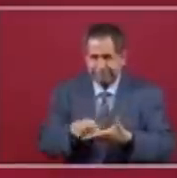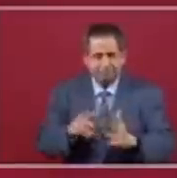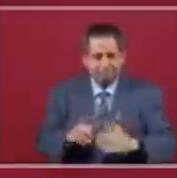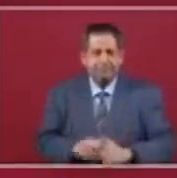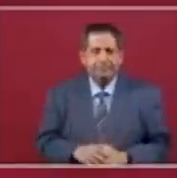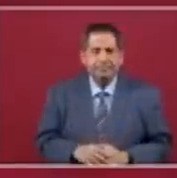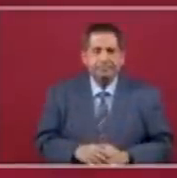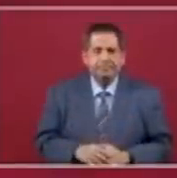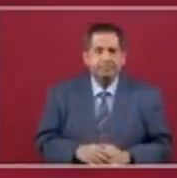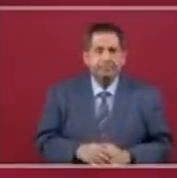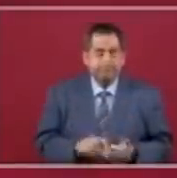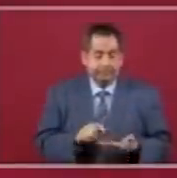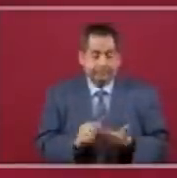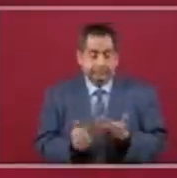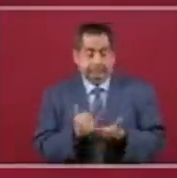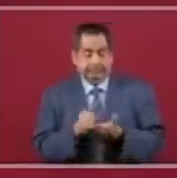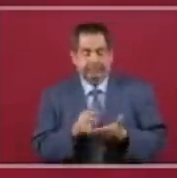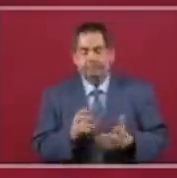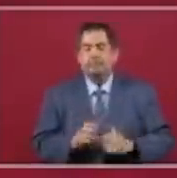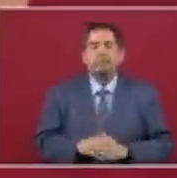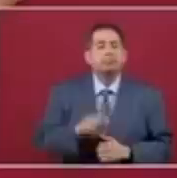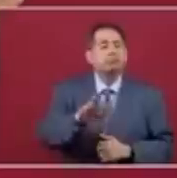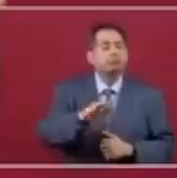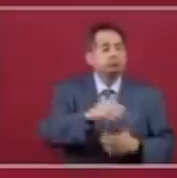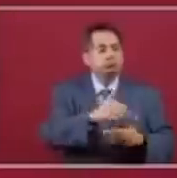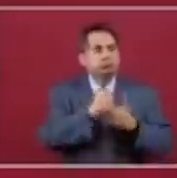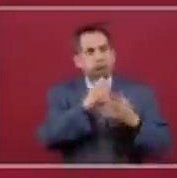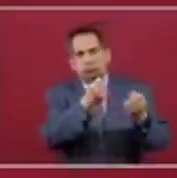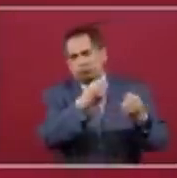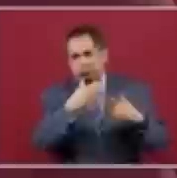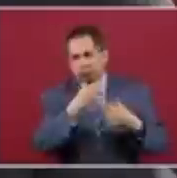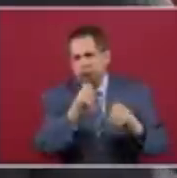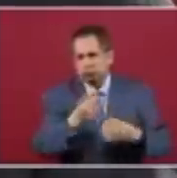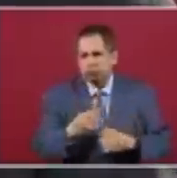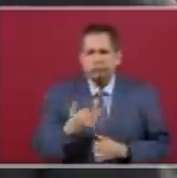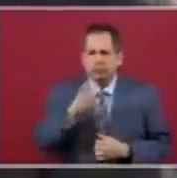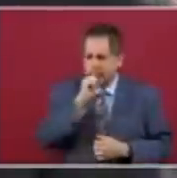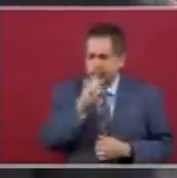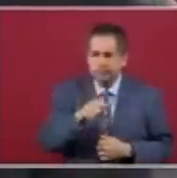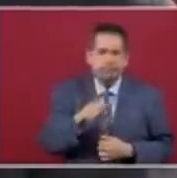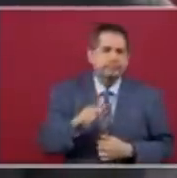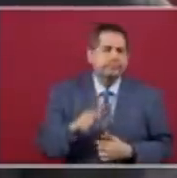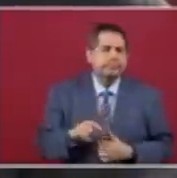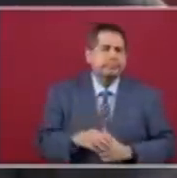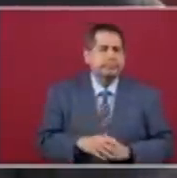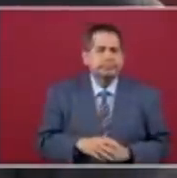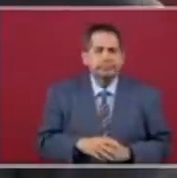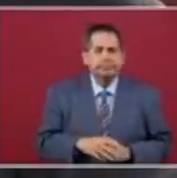Entonces, ayudan mucho, ¿sí? Y desde luego que están abiertas